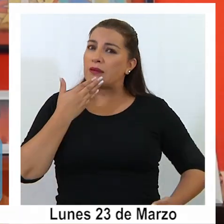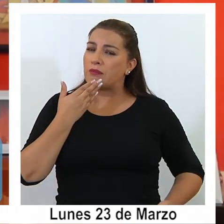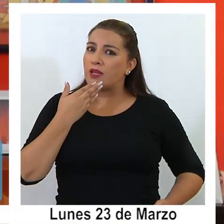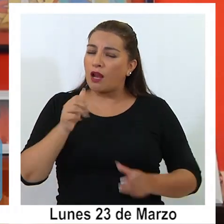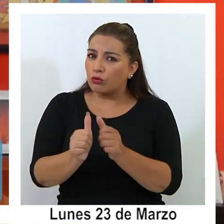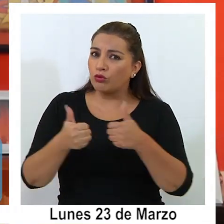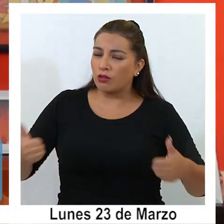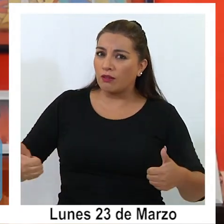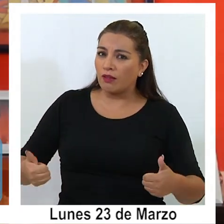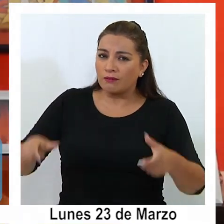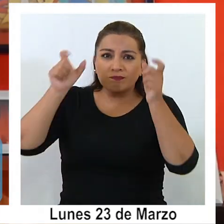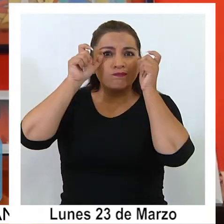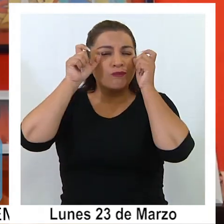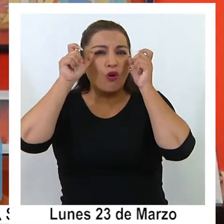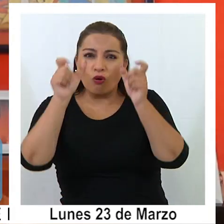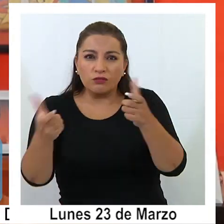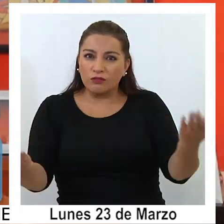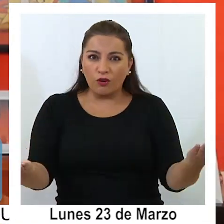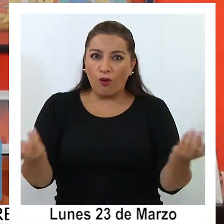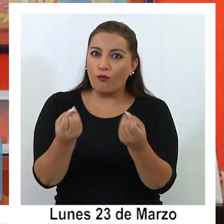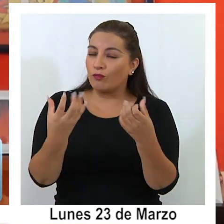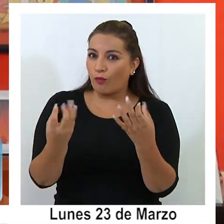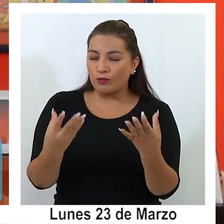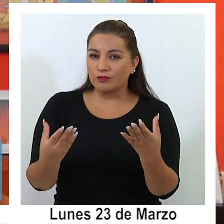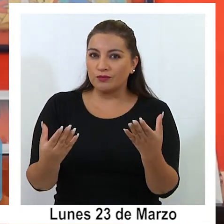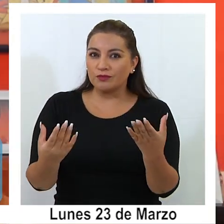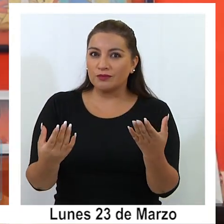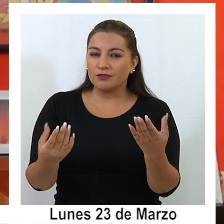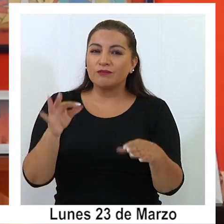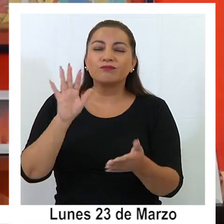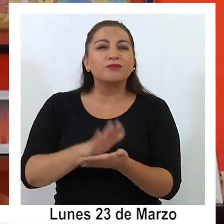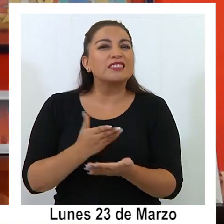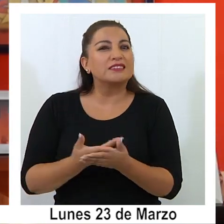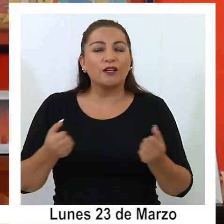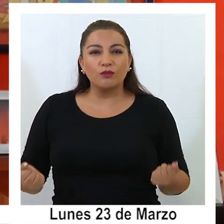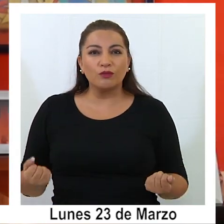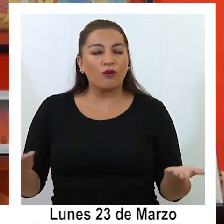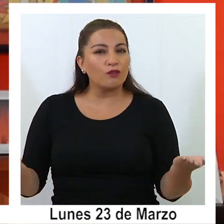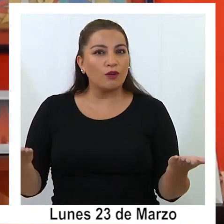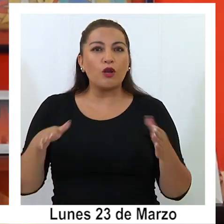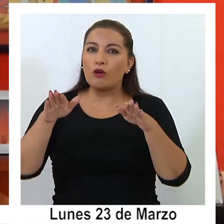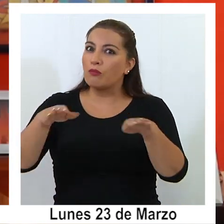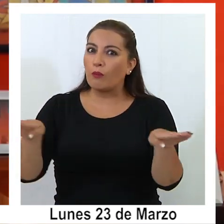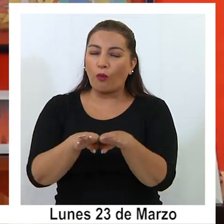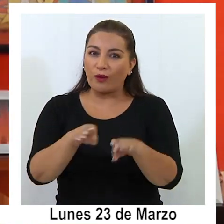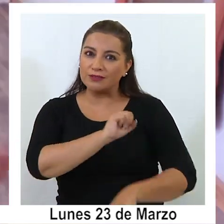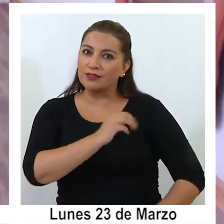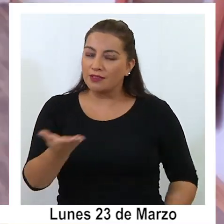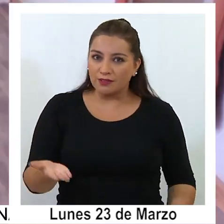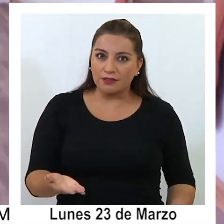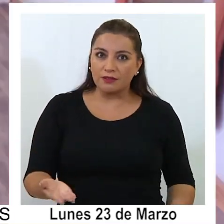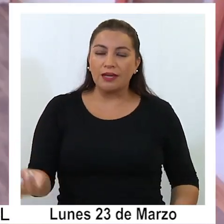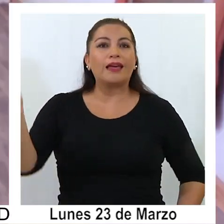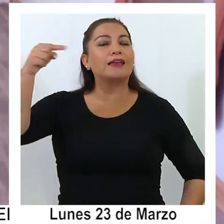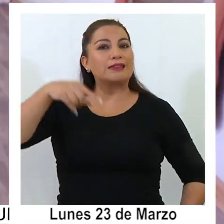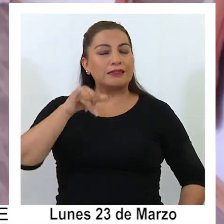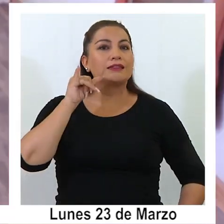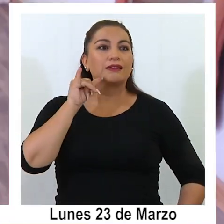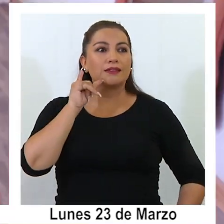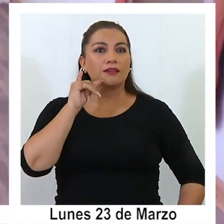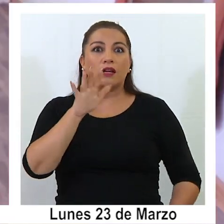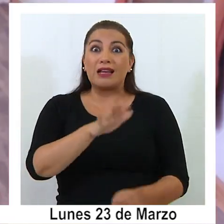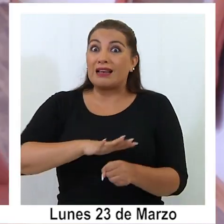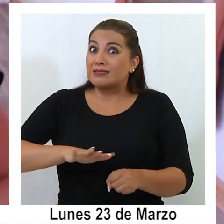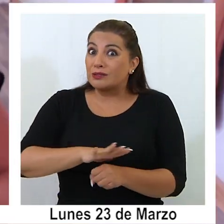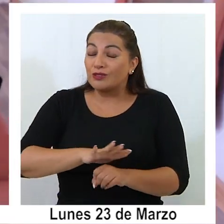de la autoridad aeroportuaria, también de la autoridad sanitaria, tal cual como ocurrió en Santiago? Llegando aquí que la situación